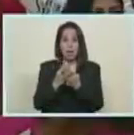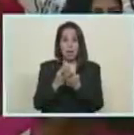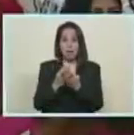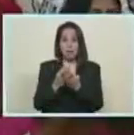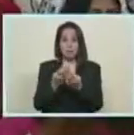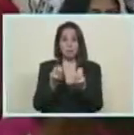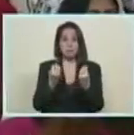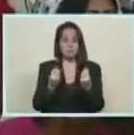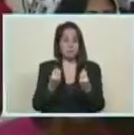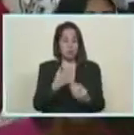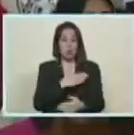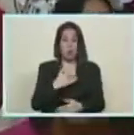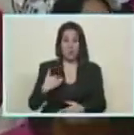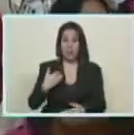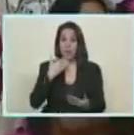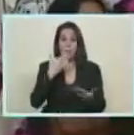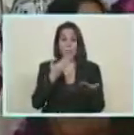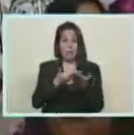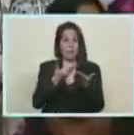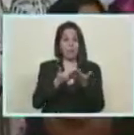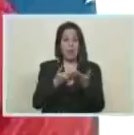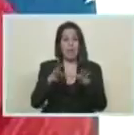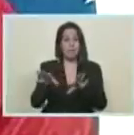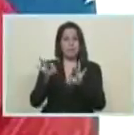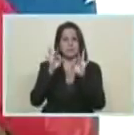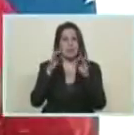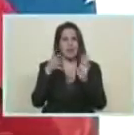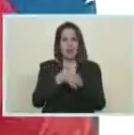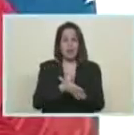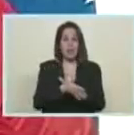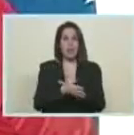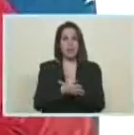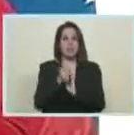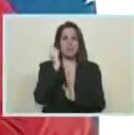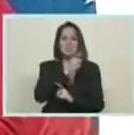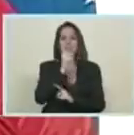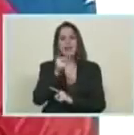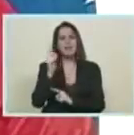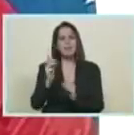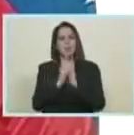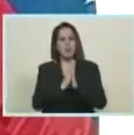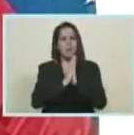Pero yo quiero pedirles de manera especial mucha organización,